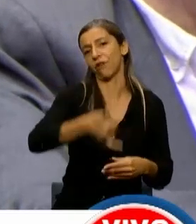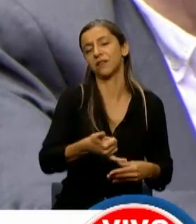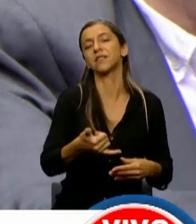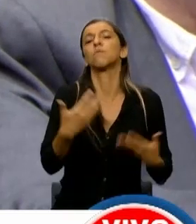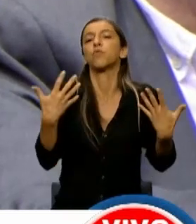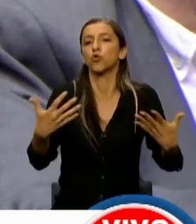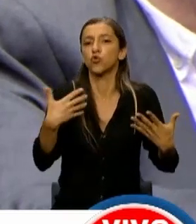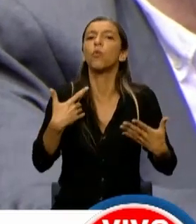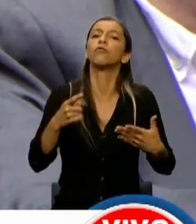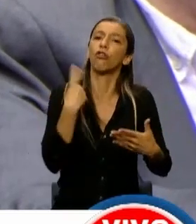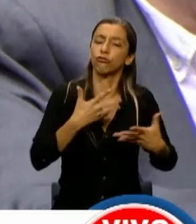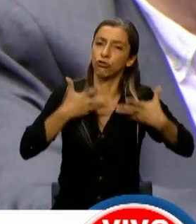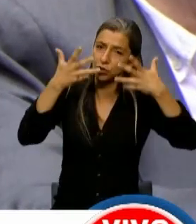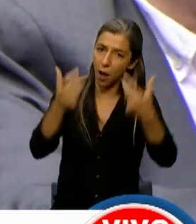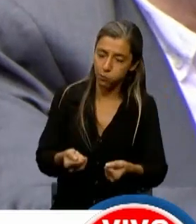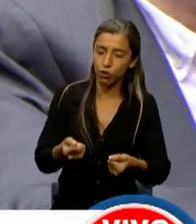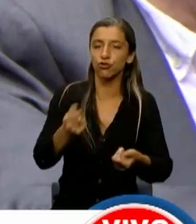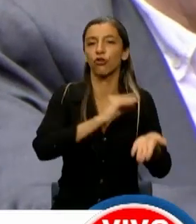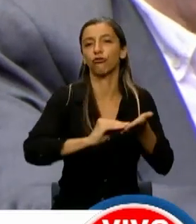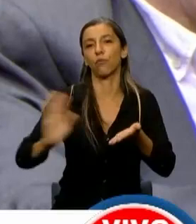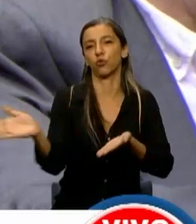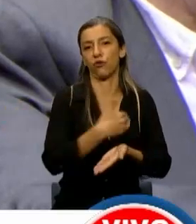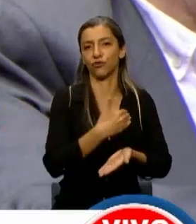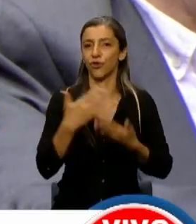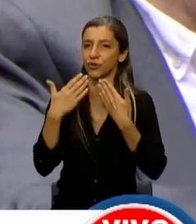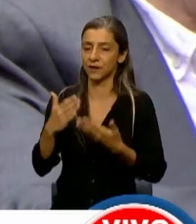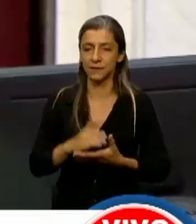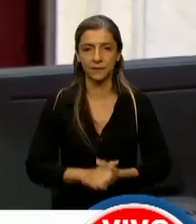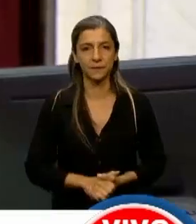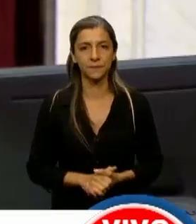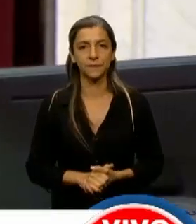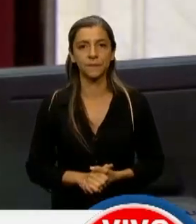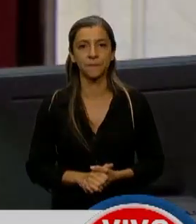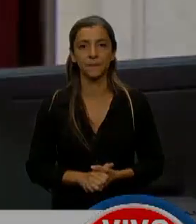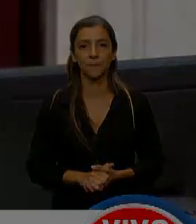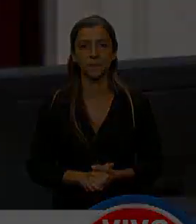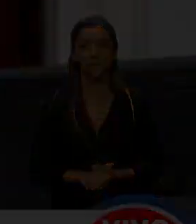el respaldo de esta Cámara de Diputados de la Nación. Gracias, diputado Casareto.